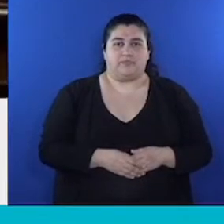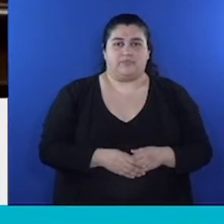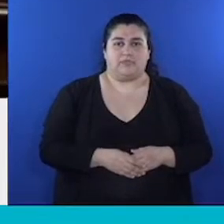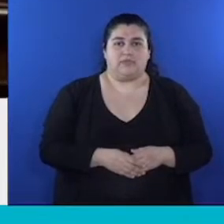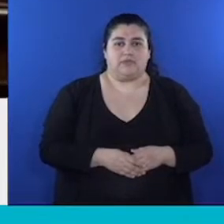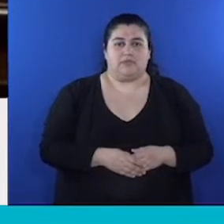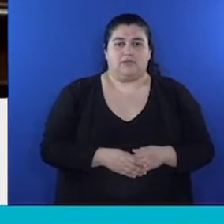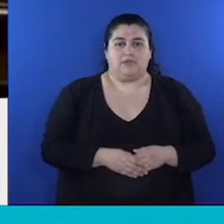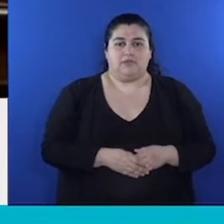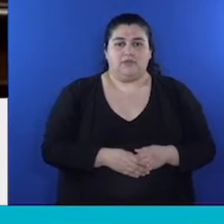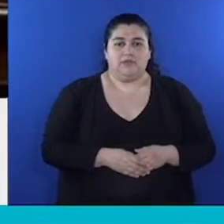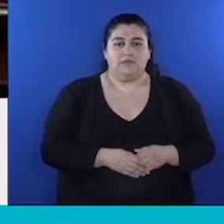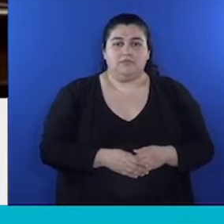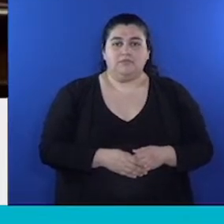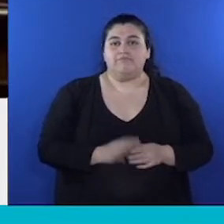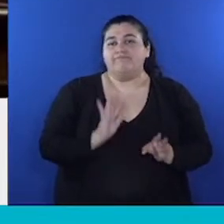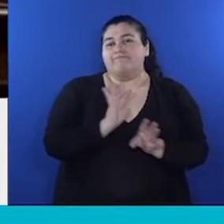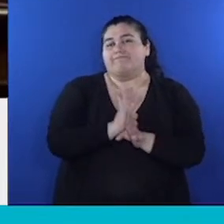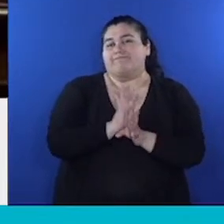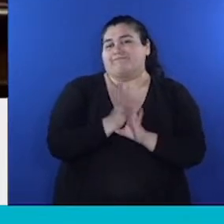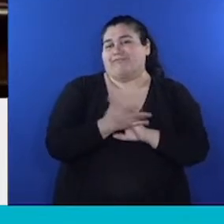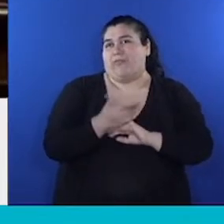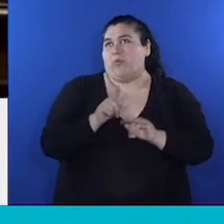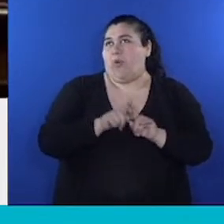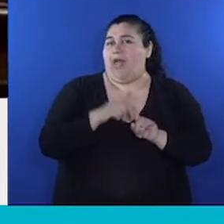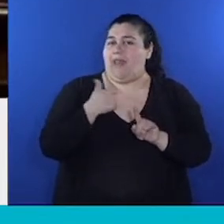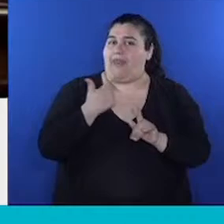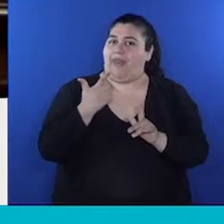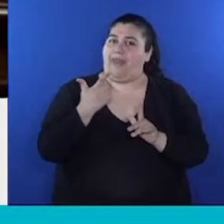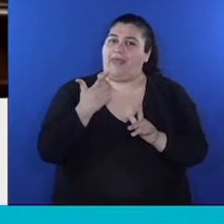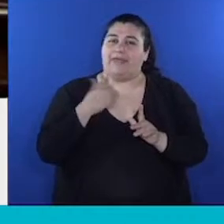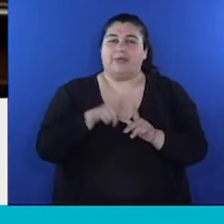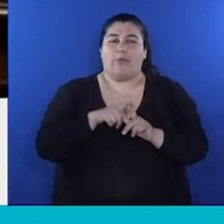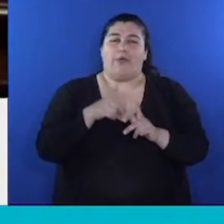No es un acto del príncipe, es una ley.